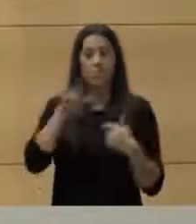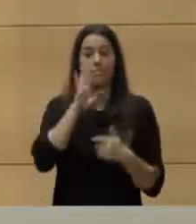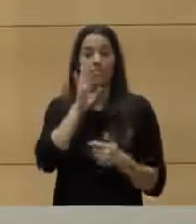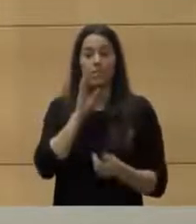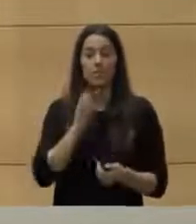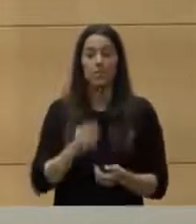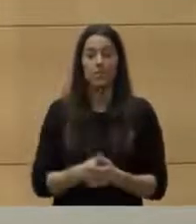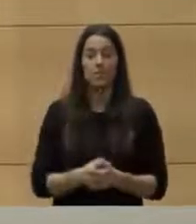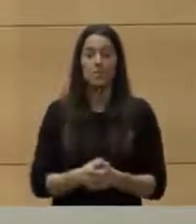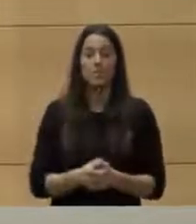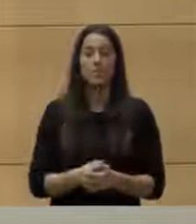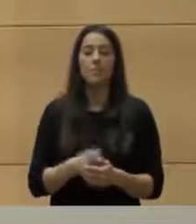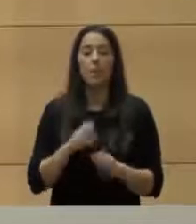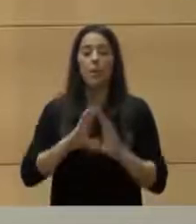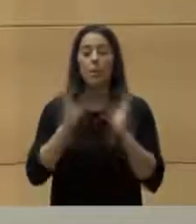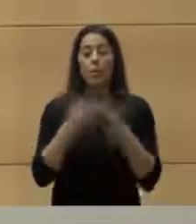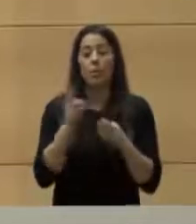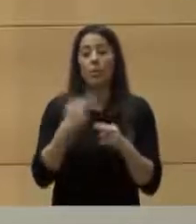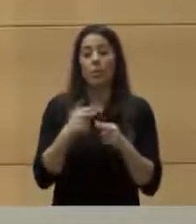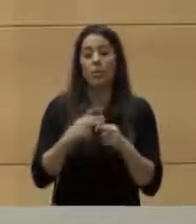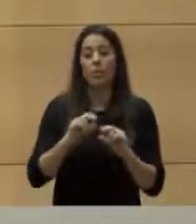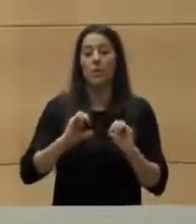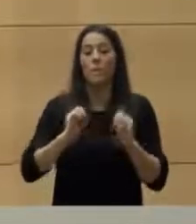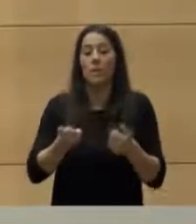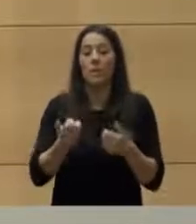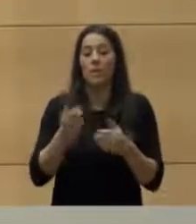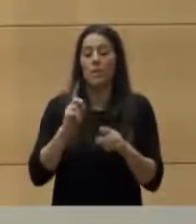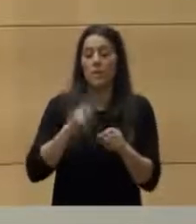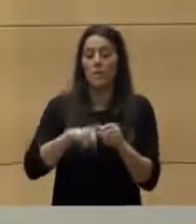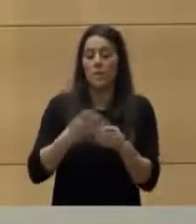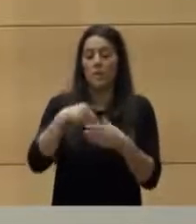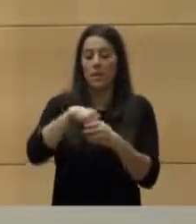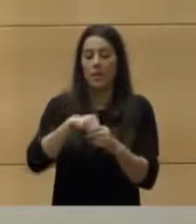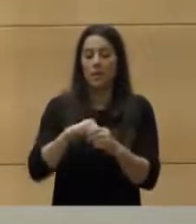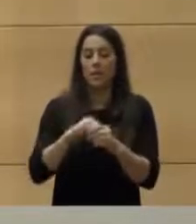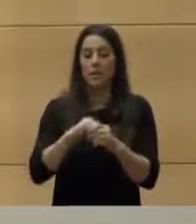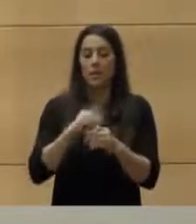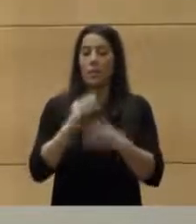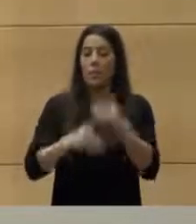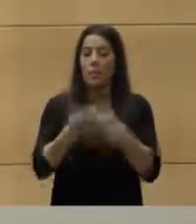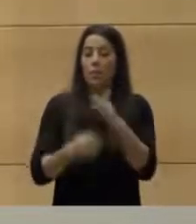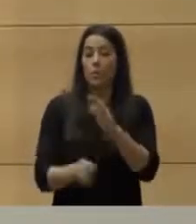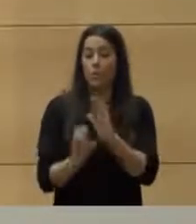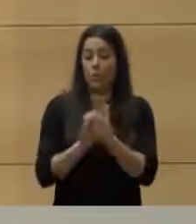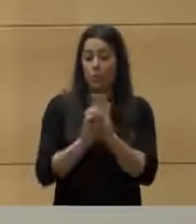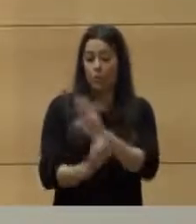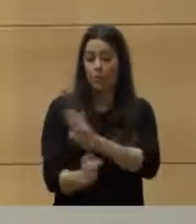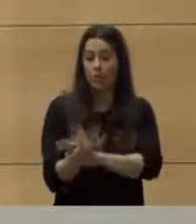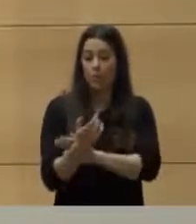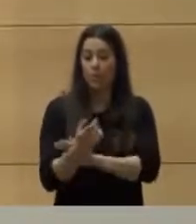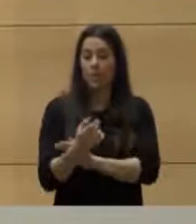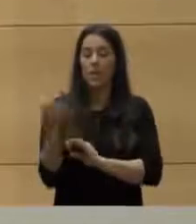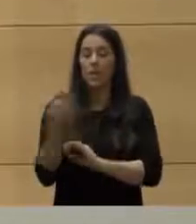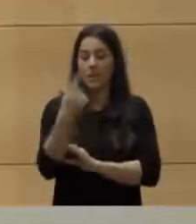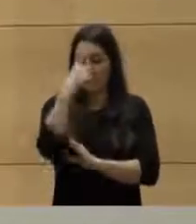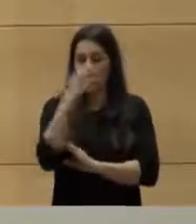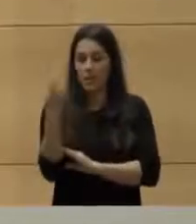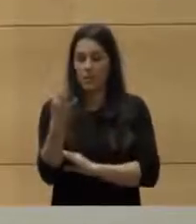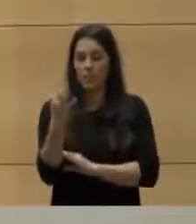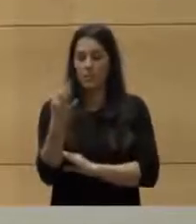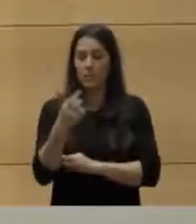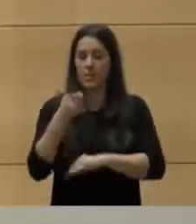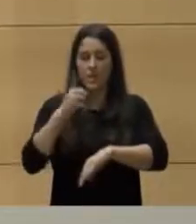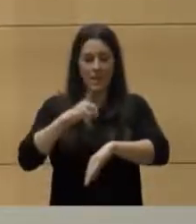políticas que inicien este camino deben saber además que les va a llevar la mayoría del tiempo, que no